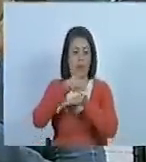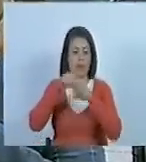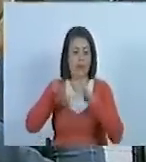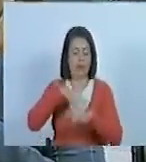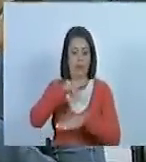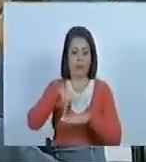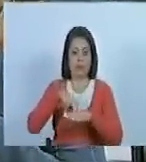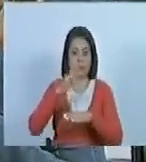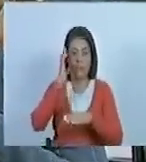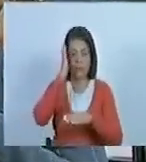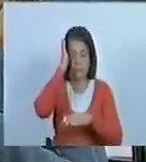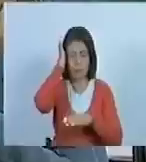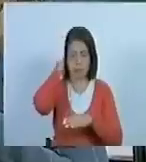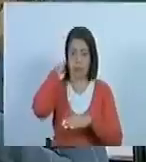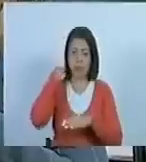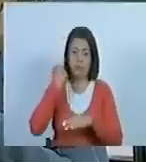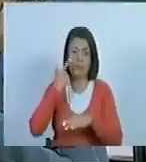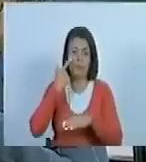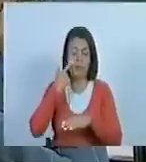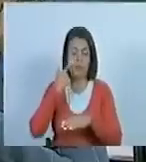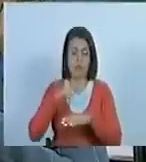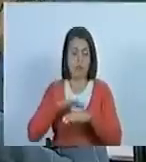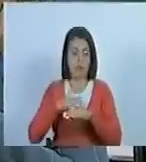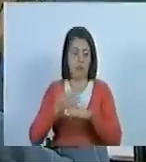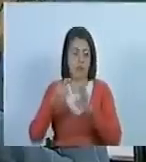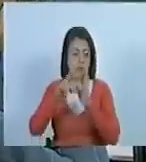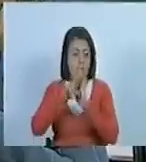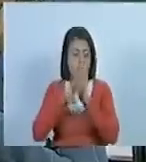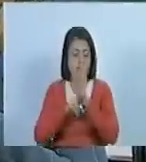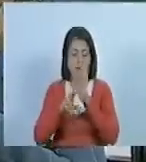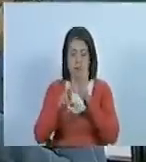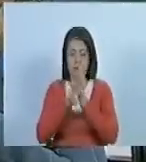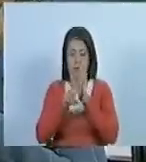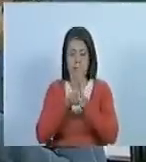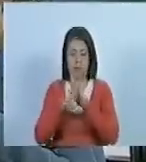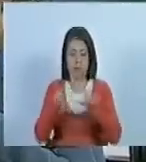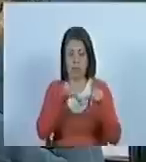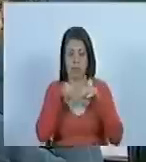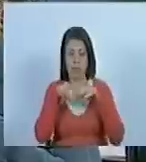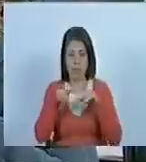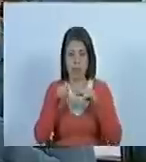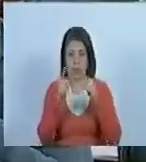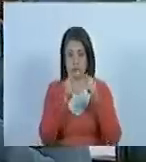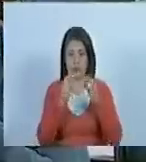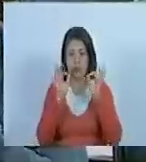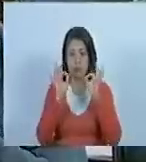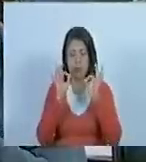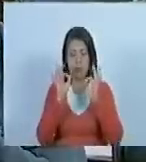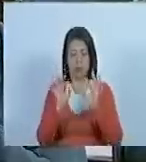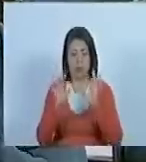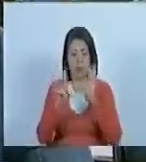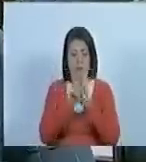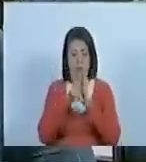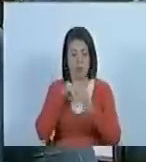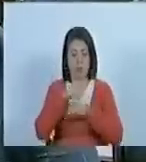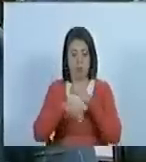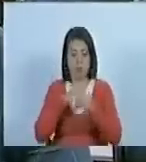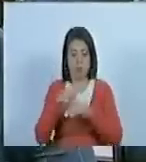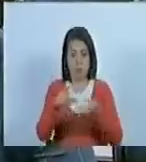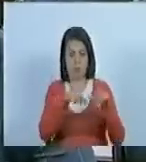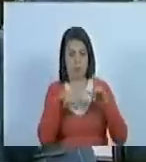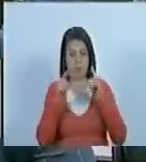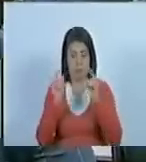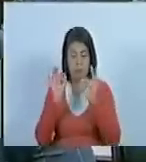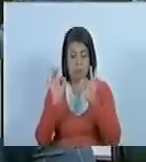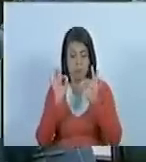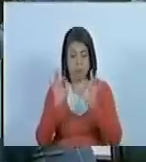Nacional, que está pendiente por dictarse el reglamento de la Ley de Zonas Económicas Especiales, así como el decreto de creación de la zona económica